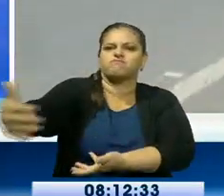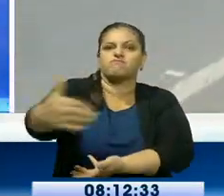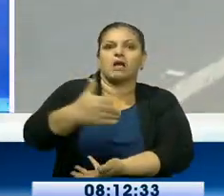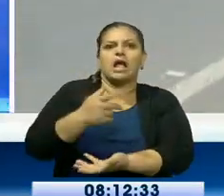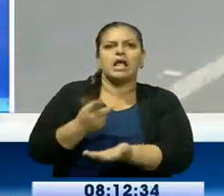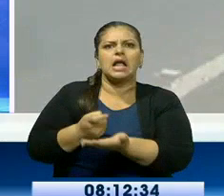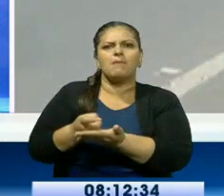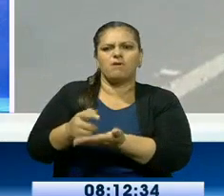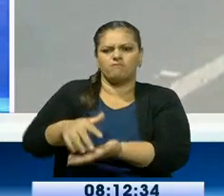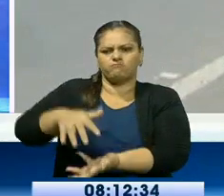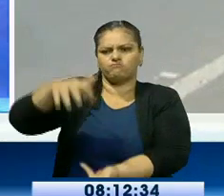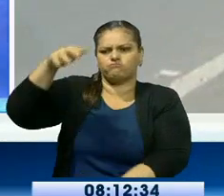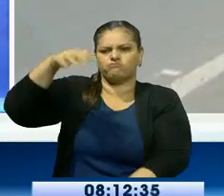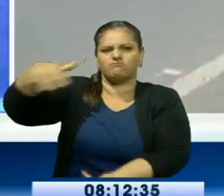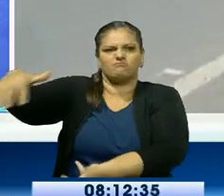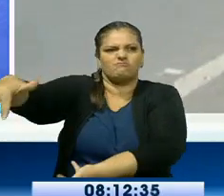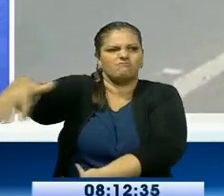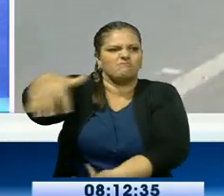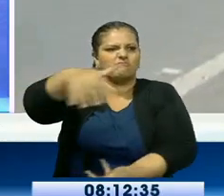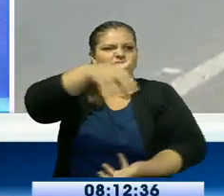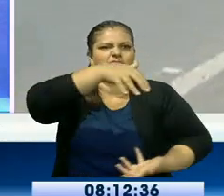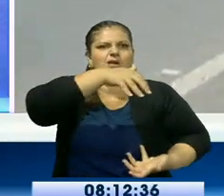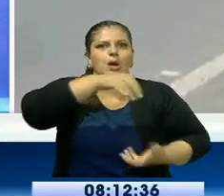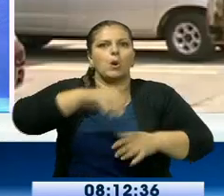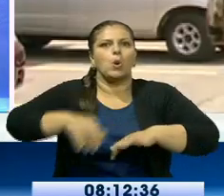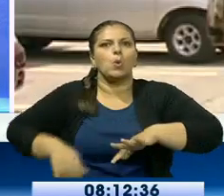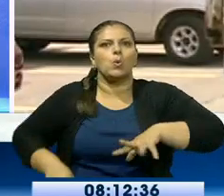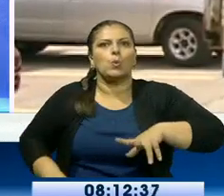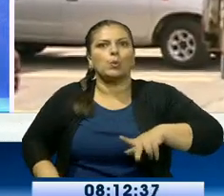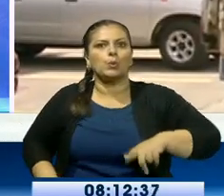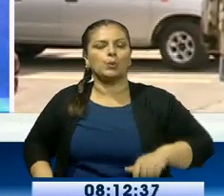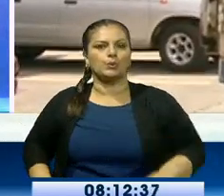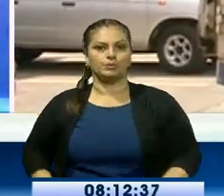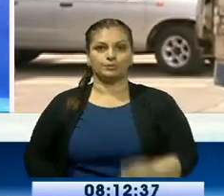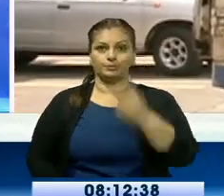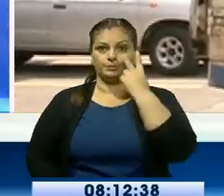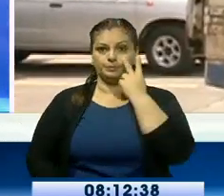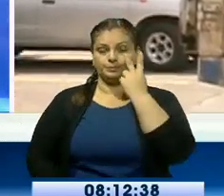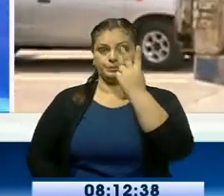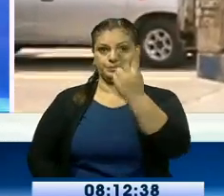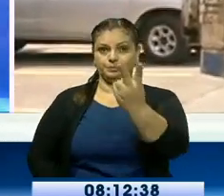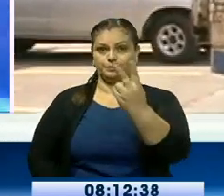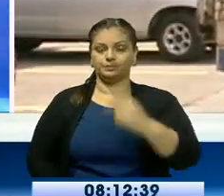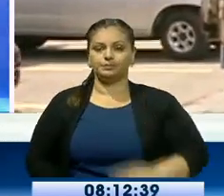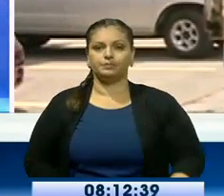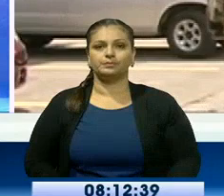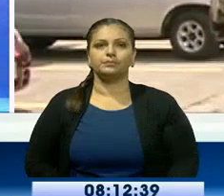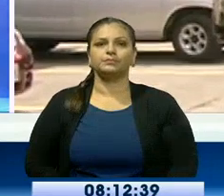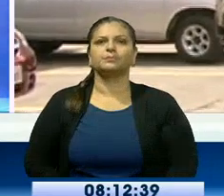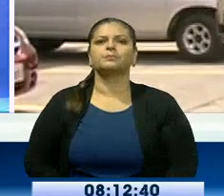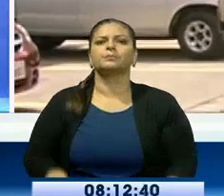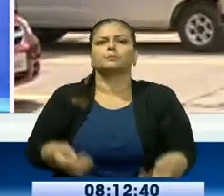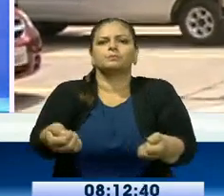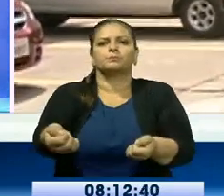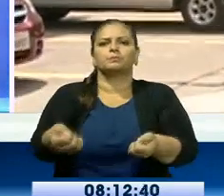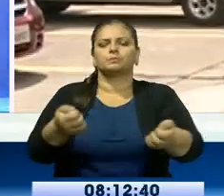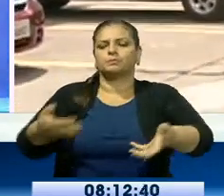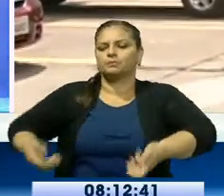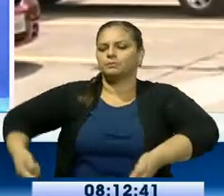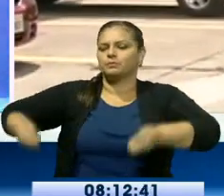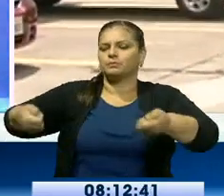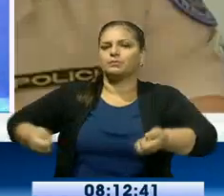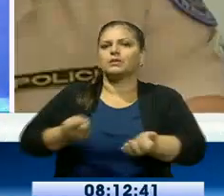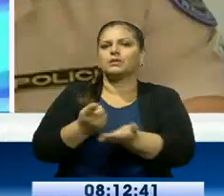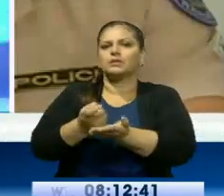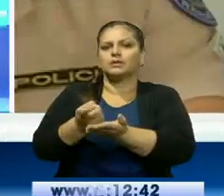la vía Guayaquil-Salinas, cuando detectaron que bajaban estas gavetas un camión para trasladarlo a otro y a un